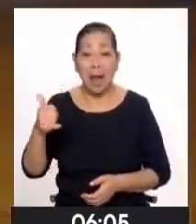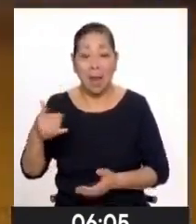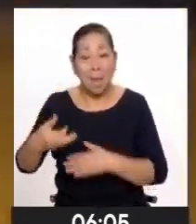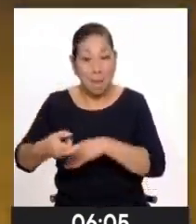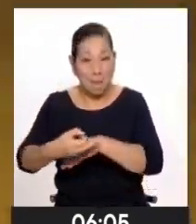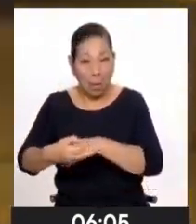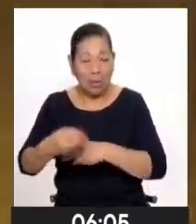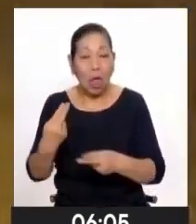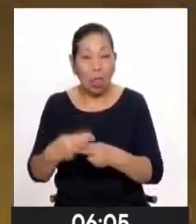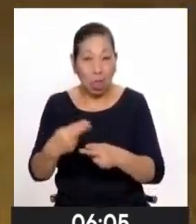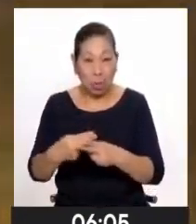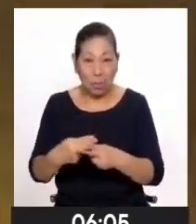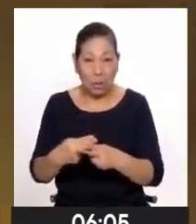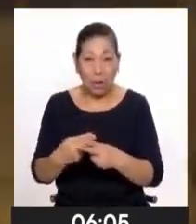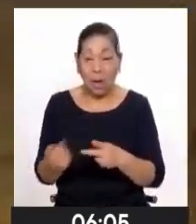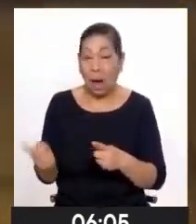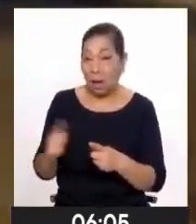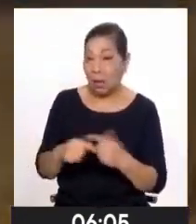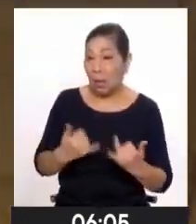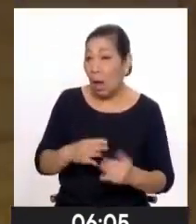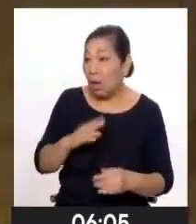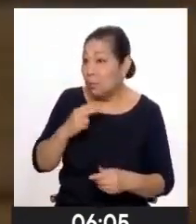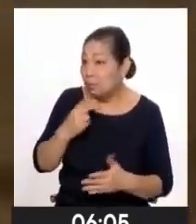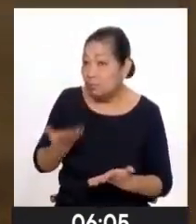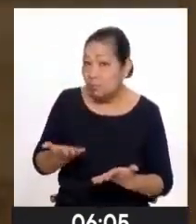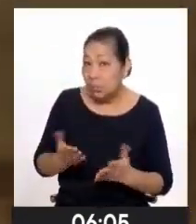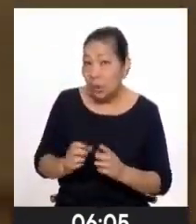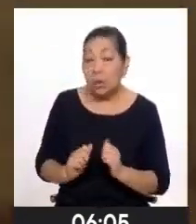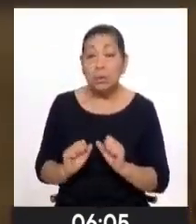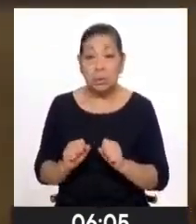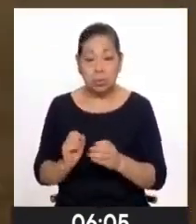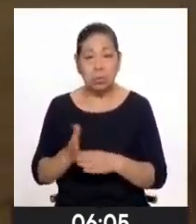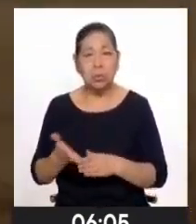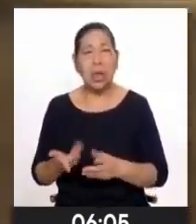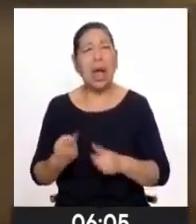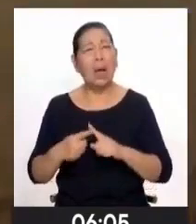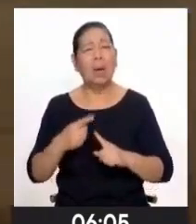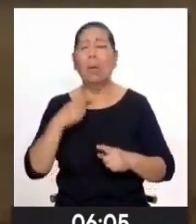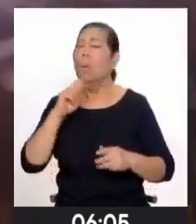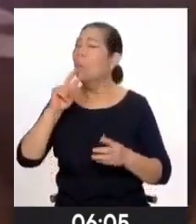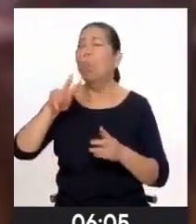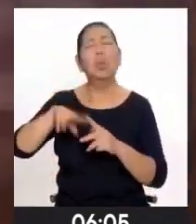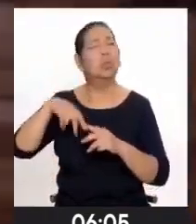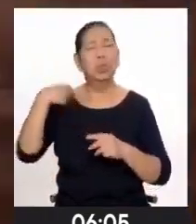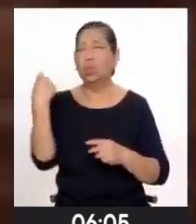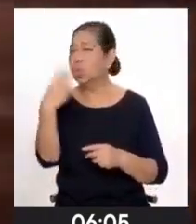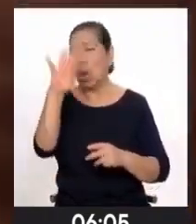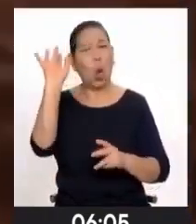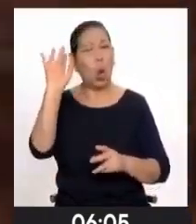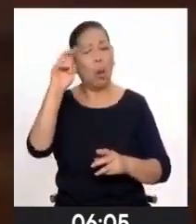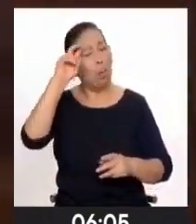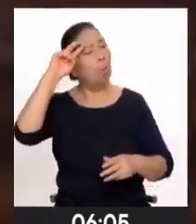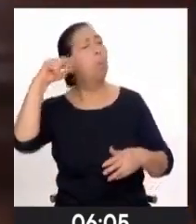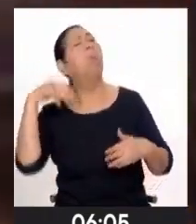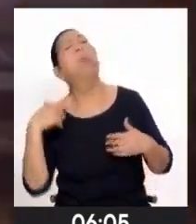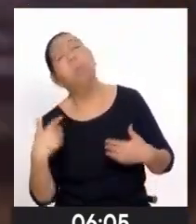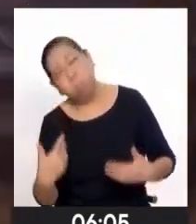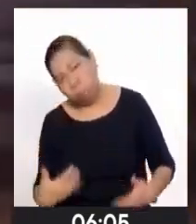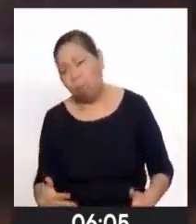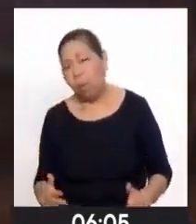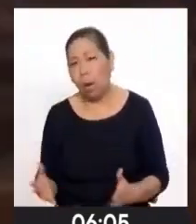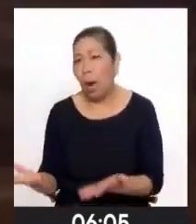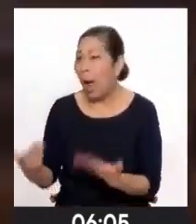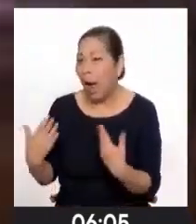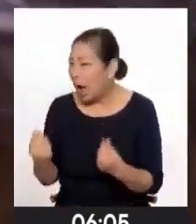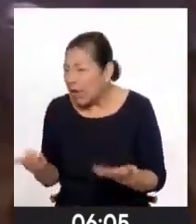Ha fallecido a través de sanó esa noticias medio alternativo de Arequipa se ha confirmado que el legislador de fuerza popular perdió